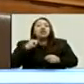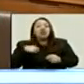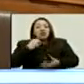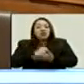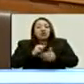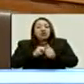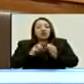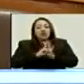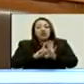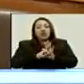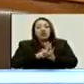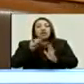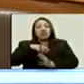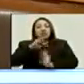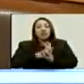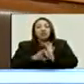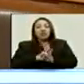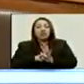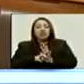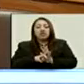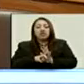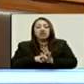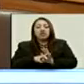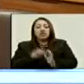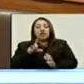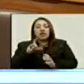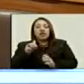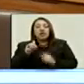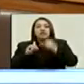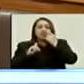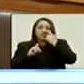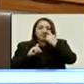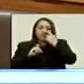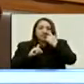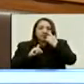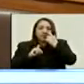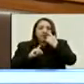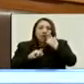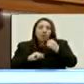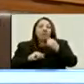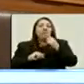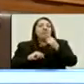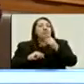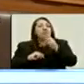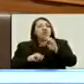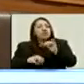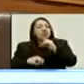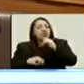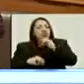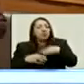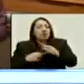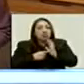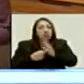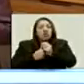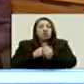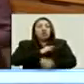aprobamos esta ley, este proyecto de ley, las niñas madres podrán accionar ante el